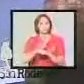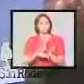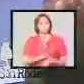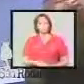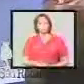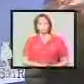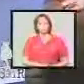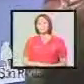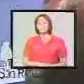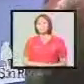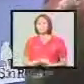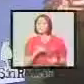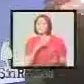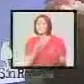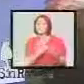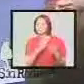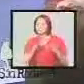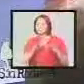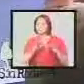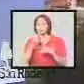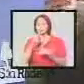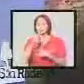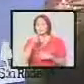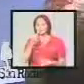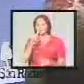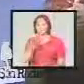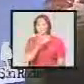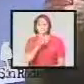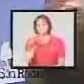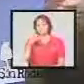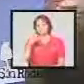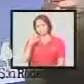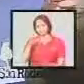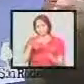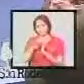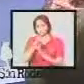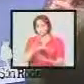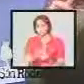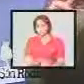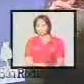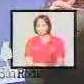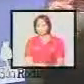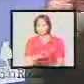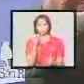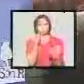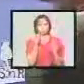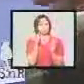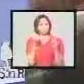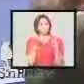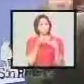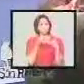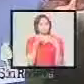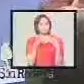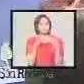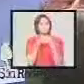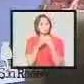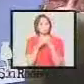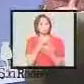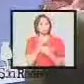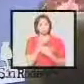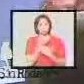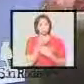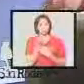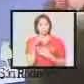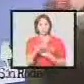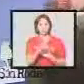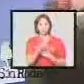por 30.600 millones de colones. Así es. Suena a un montón de dinero. Y